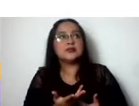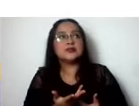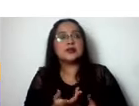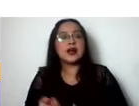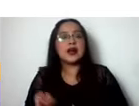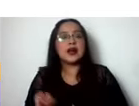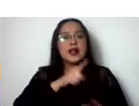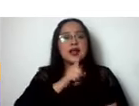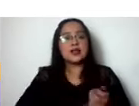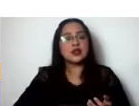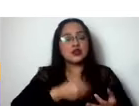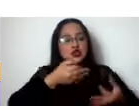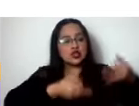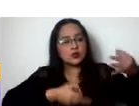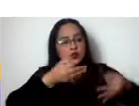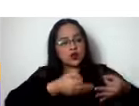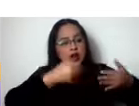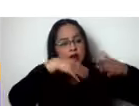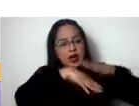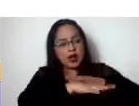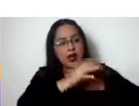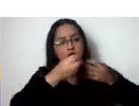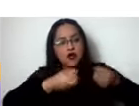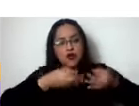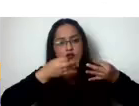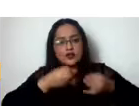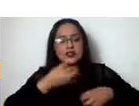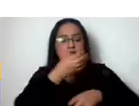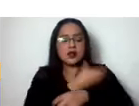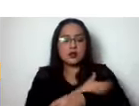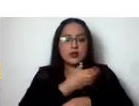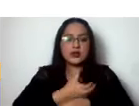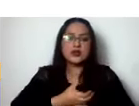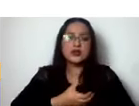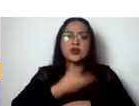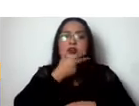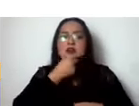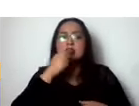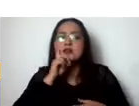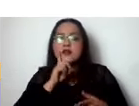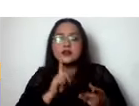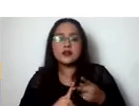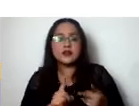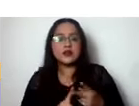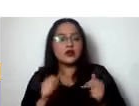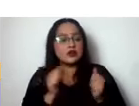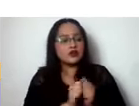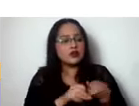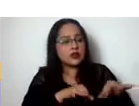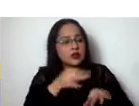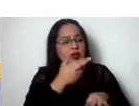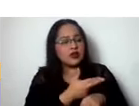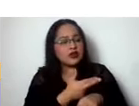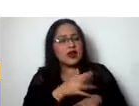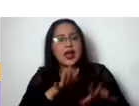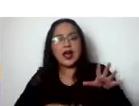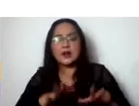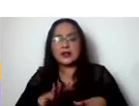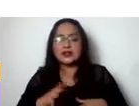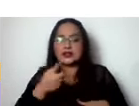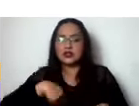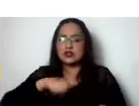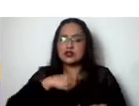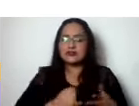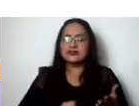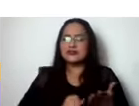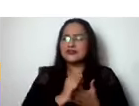juzgado, a su tribunal, con sus compañeros, con sus colaboradores? ¿Cómo? Eso no viene en tu libro,